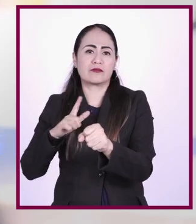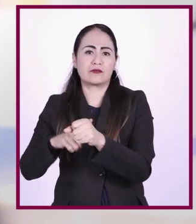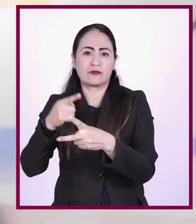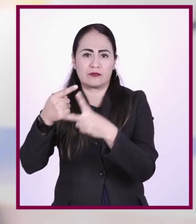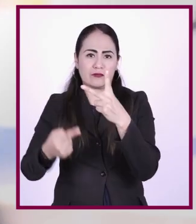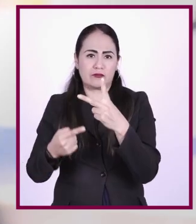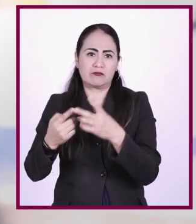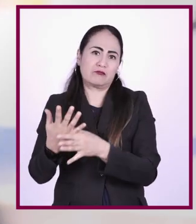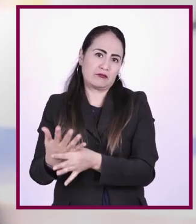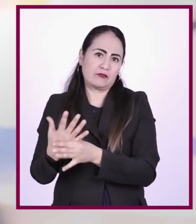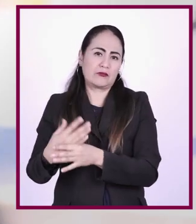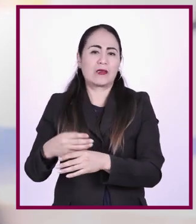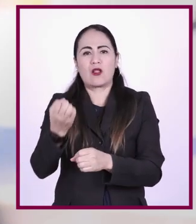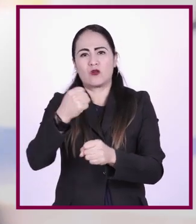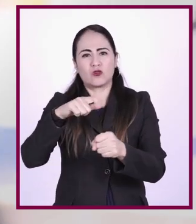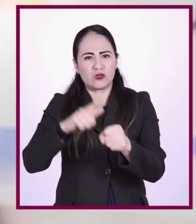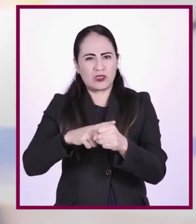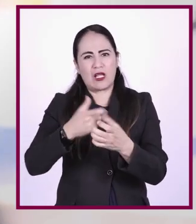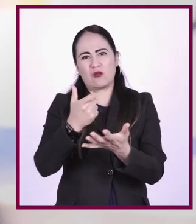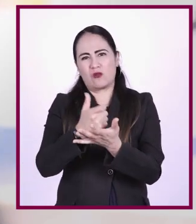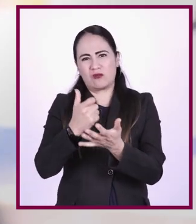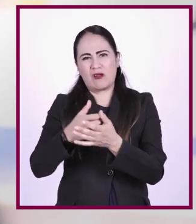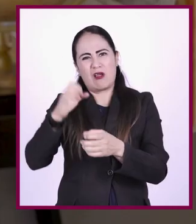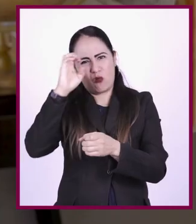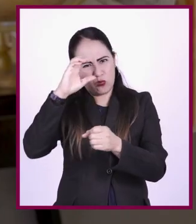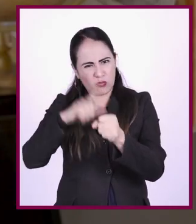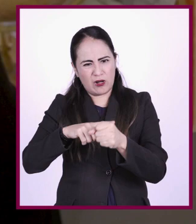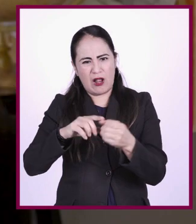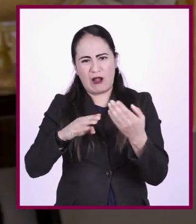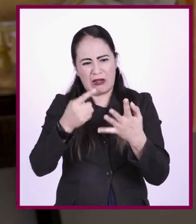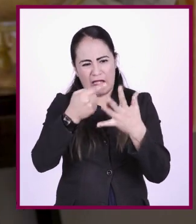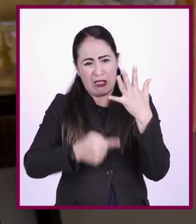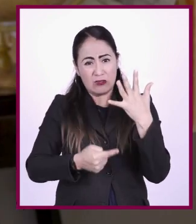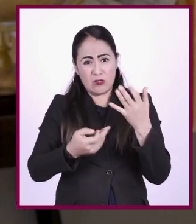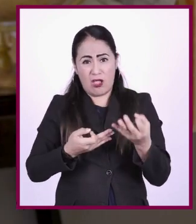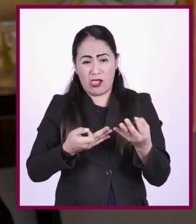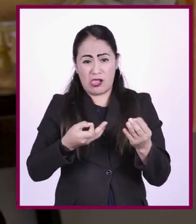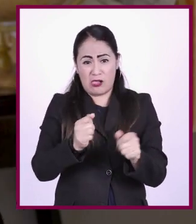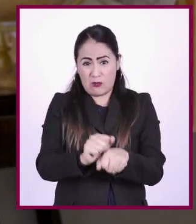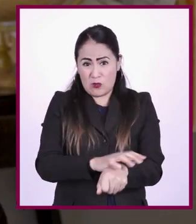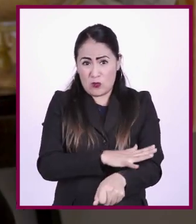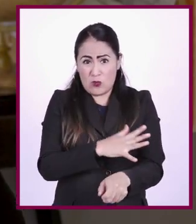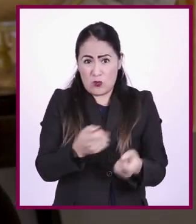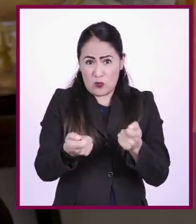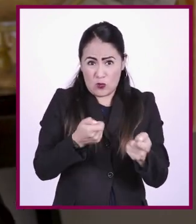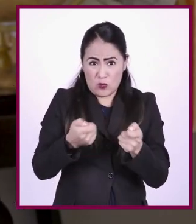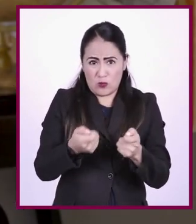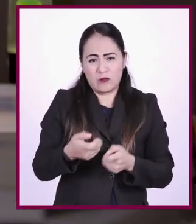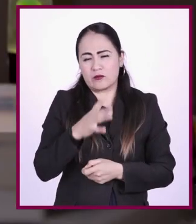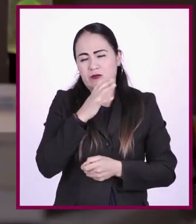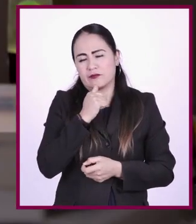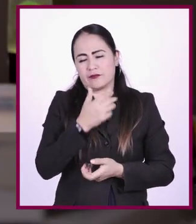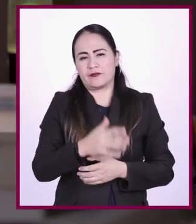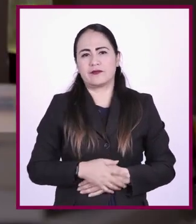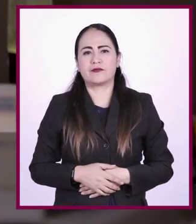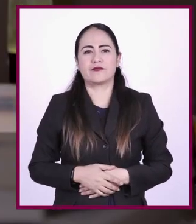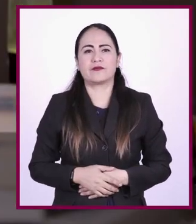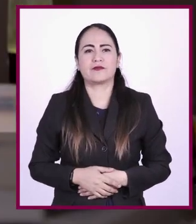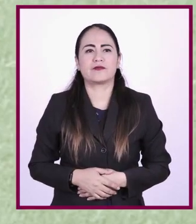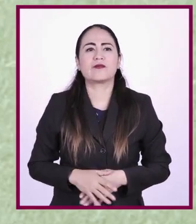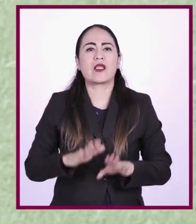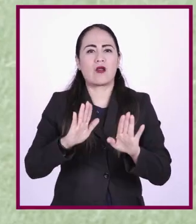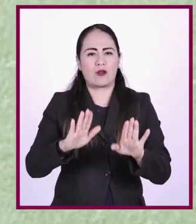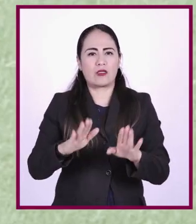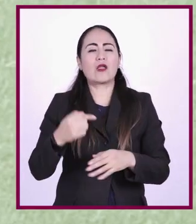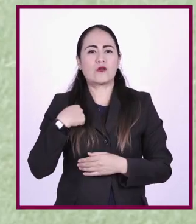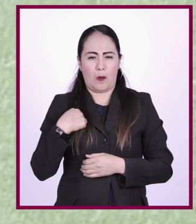especialistas Fox y Calkins. Ahora vamos a un ejemplo práctico de cómo aplicar el vamos a calmarlo. Va,